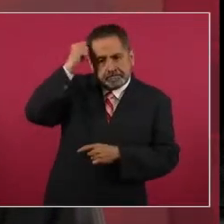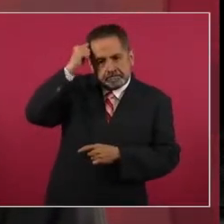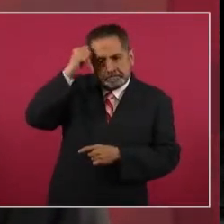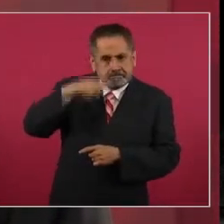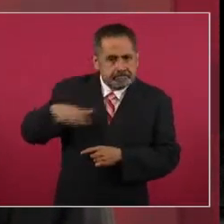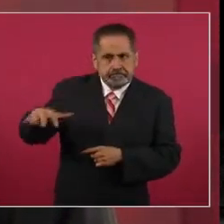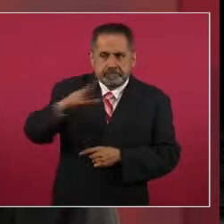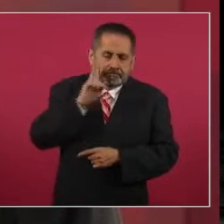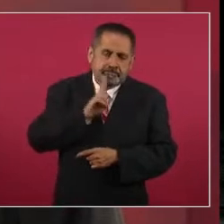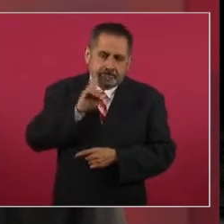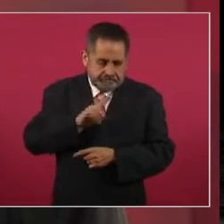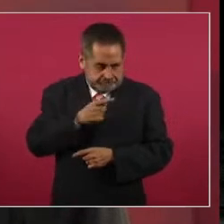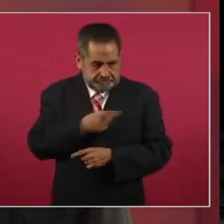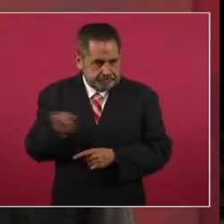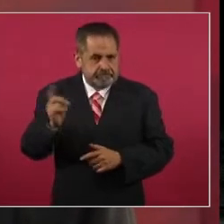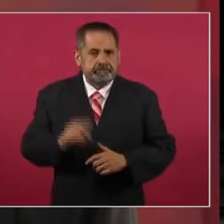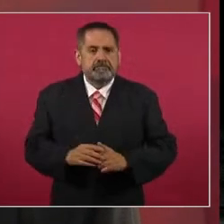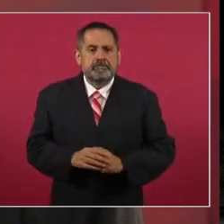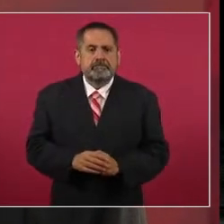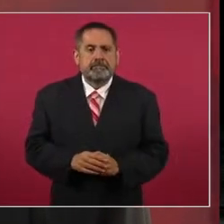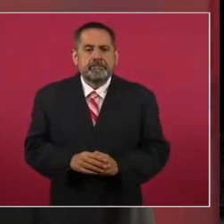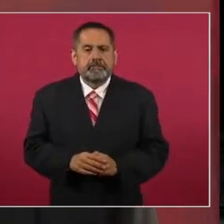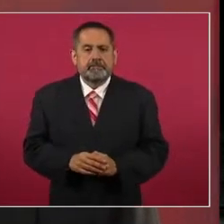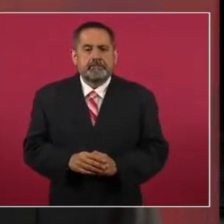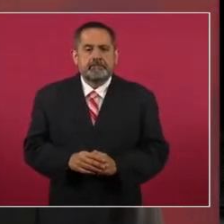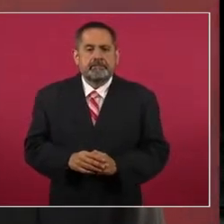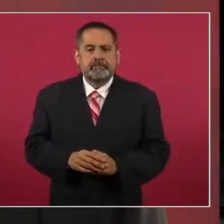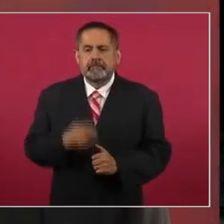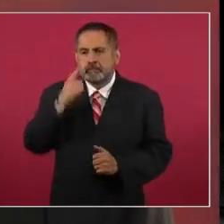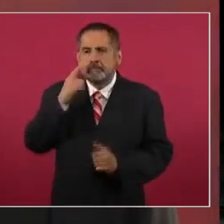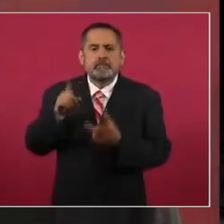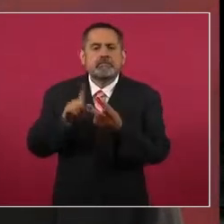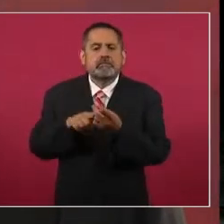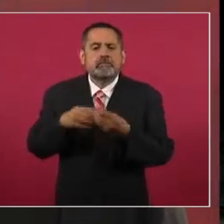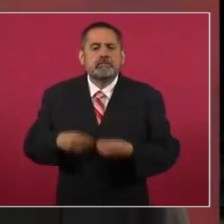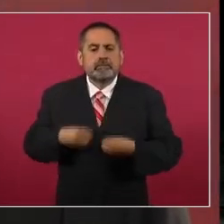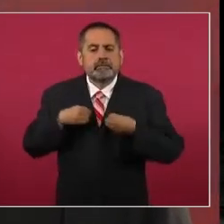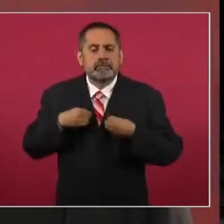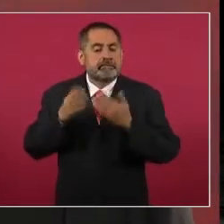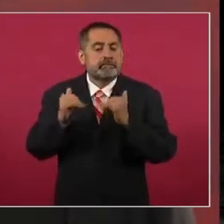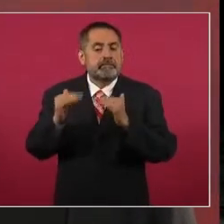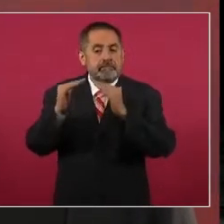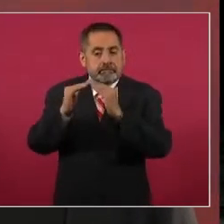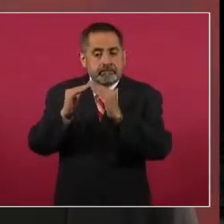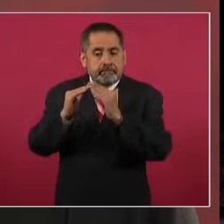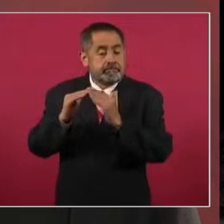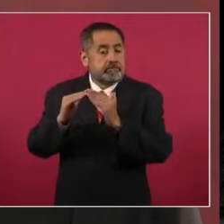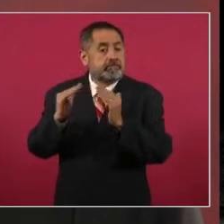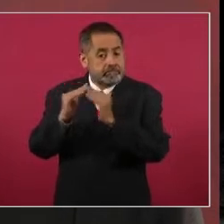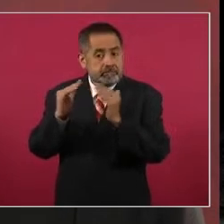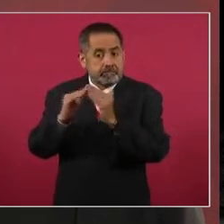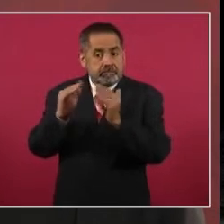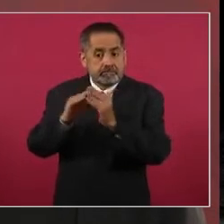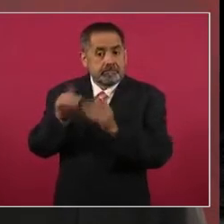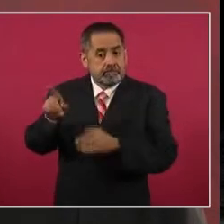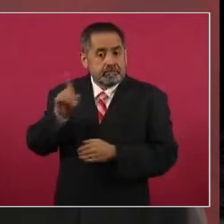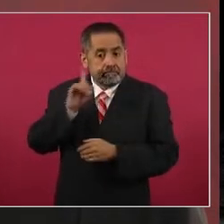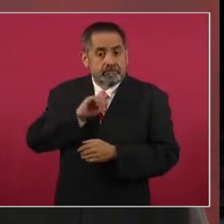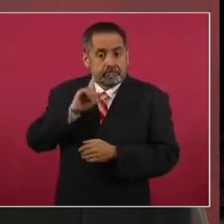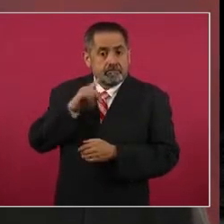y qué vieran donde vive la maestra su casa